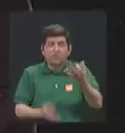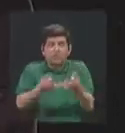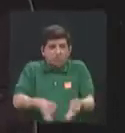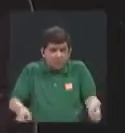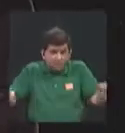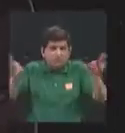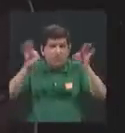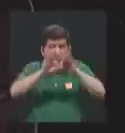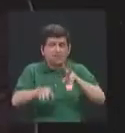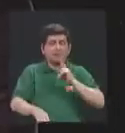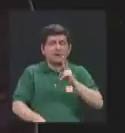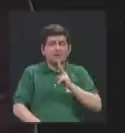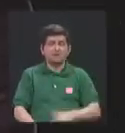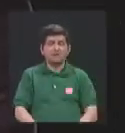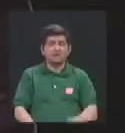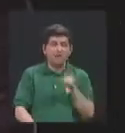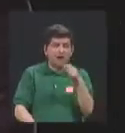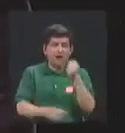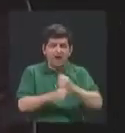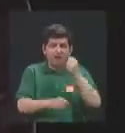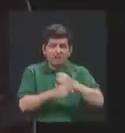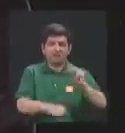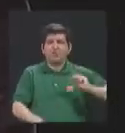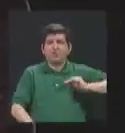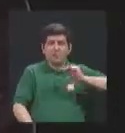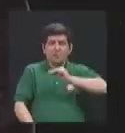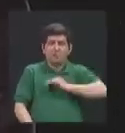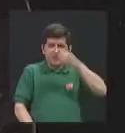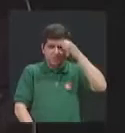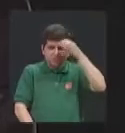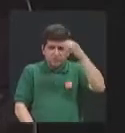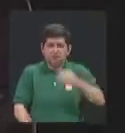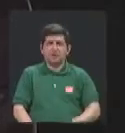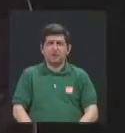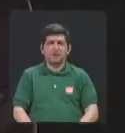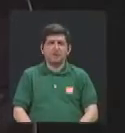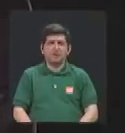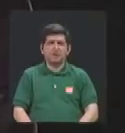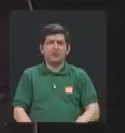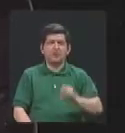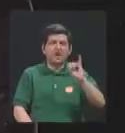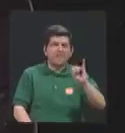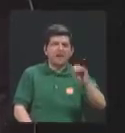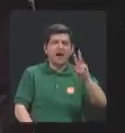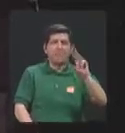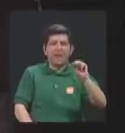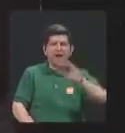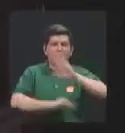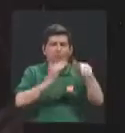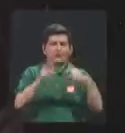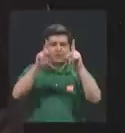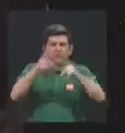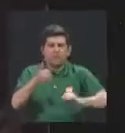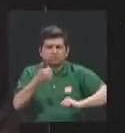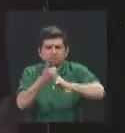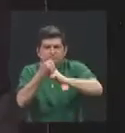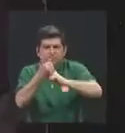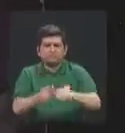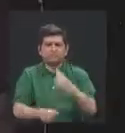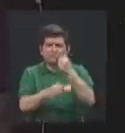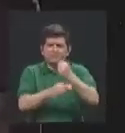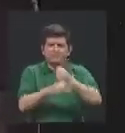me parece importante de verdad reconocer la labor del Ministerio de Cultura, de Iván, Manuel y todos sus